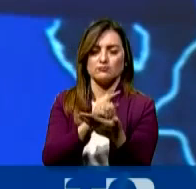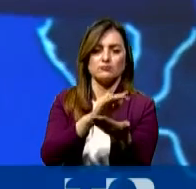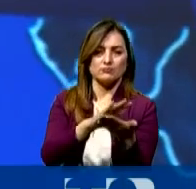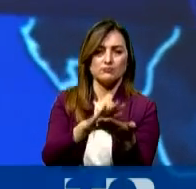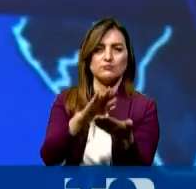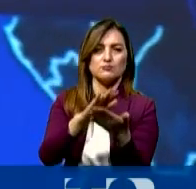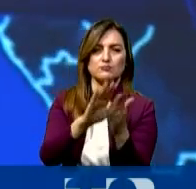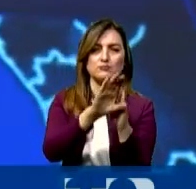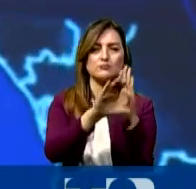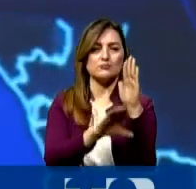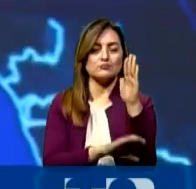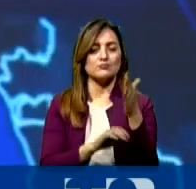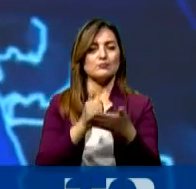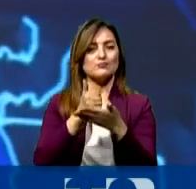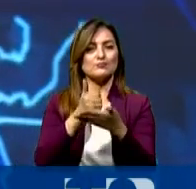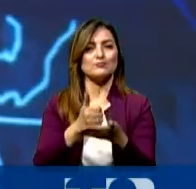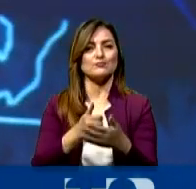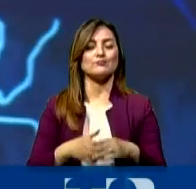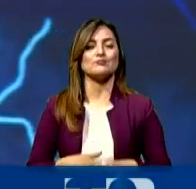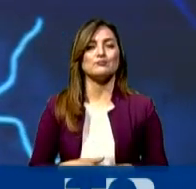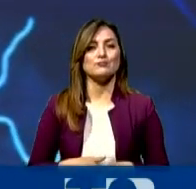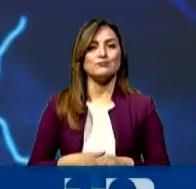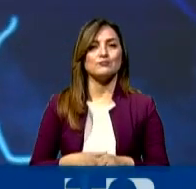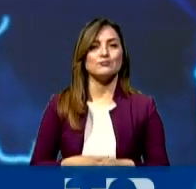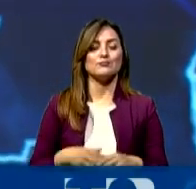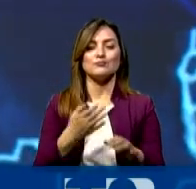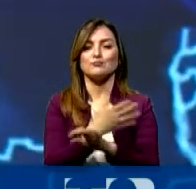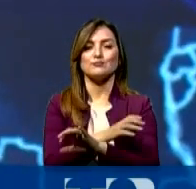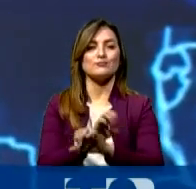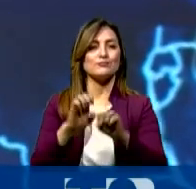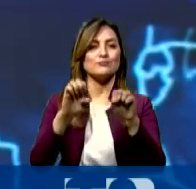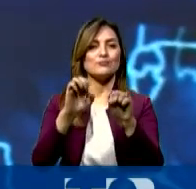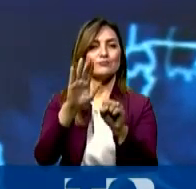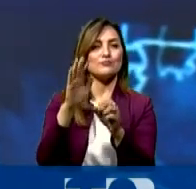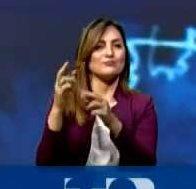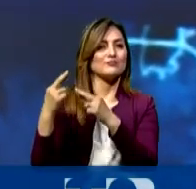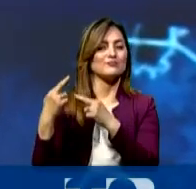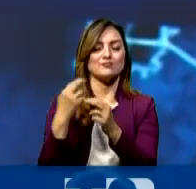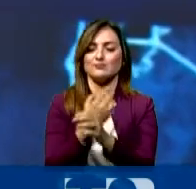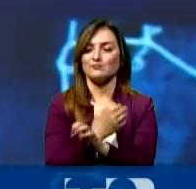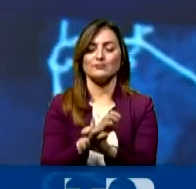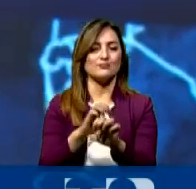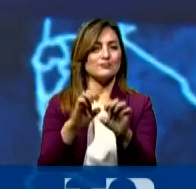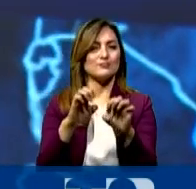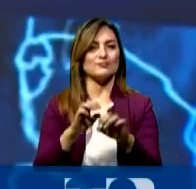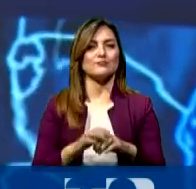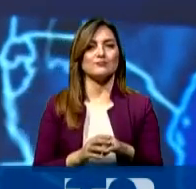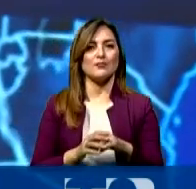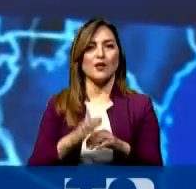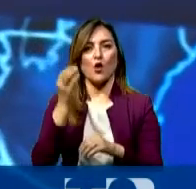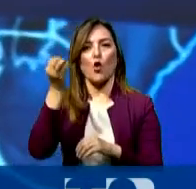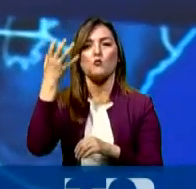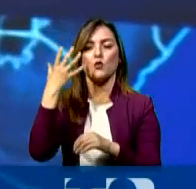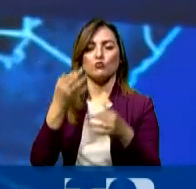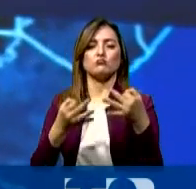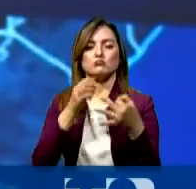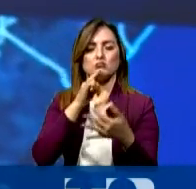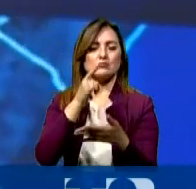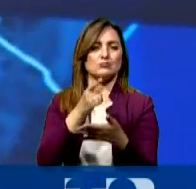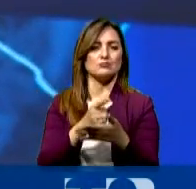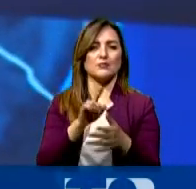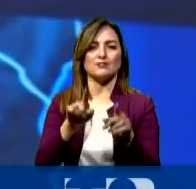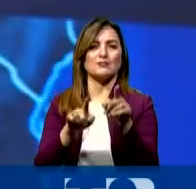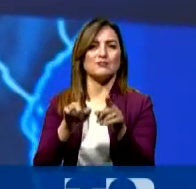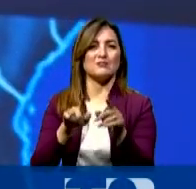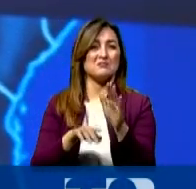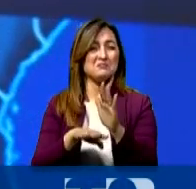constitucional exoneración de responsabilidad este olvido judicial pero muchos de